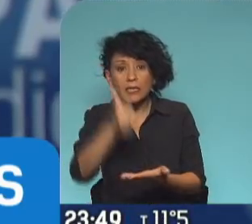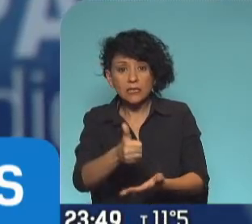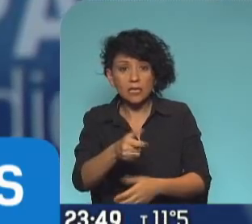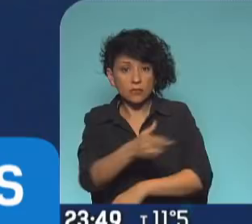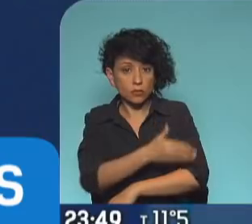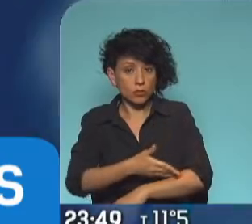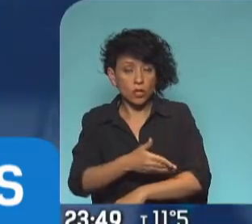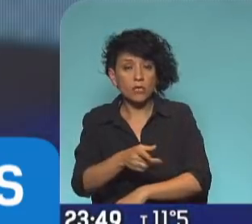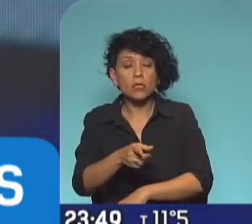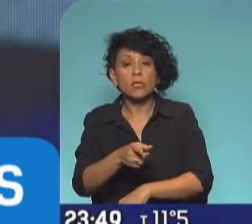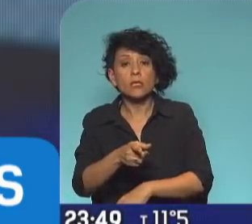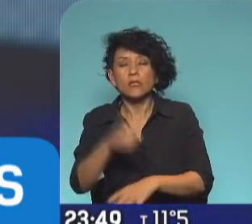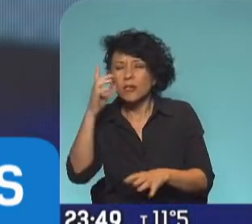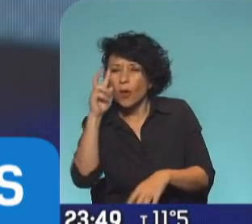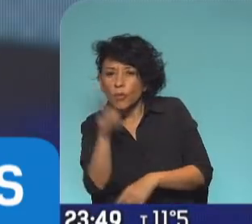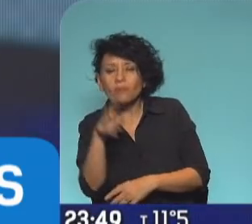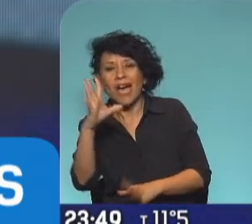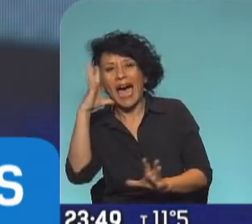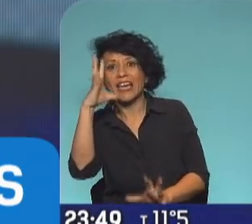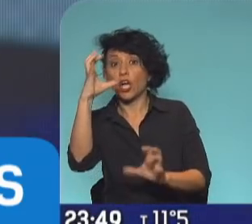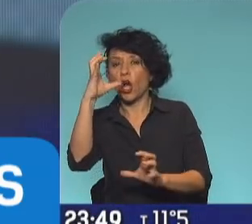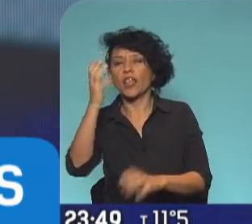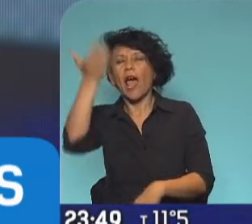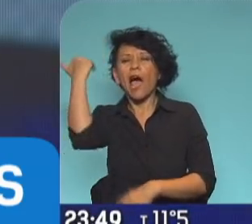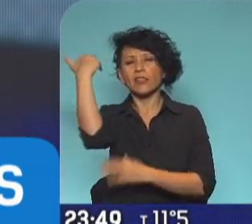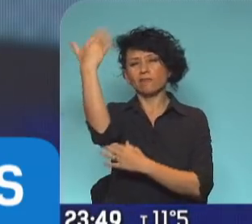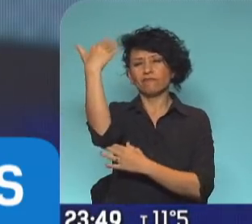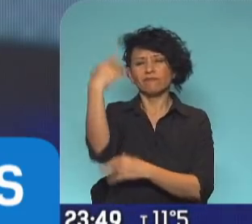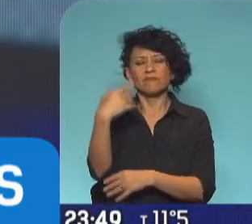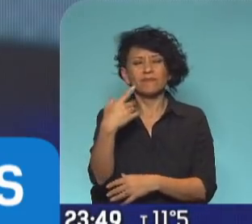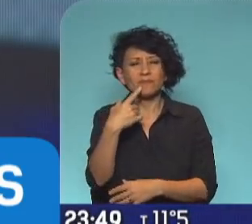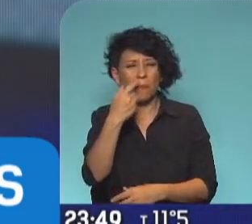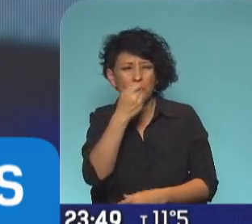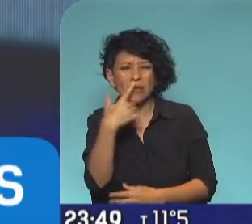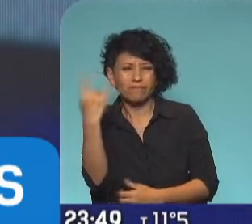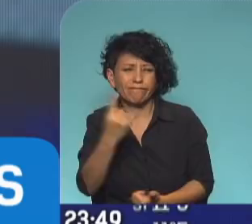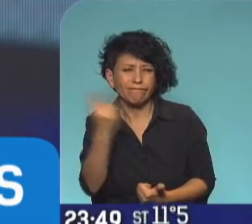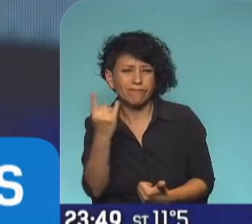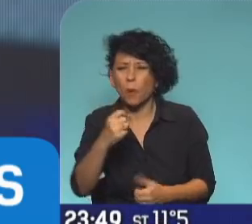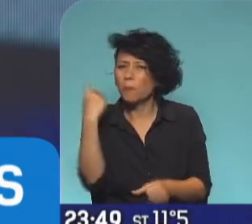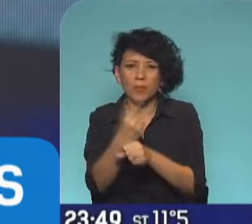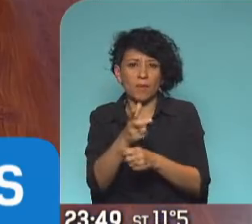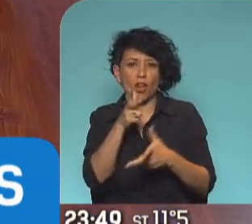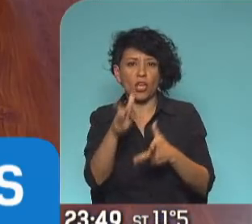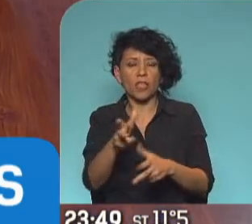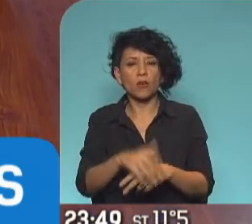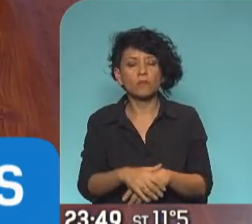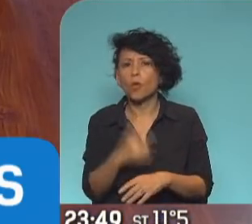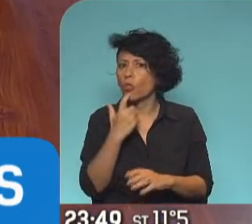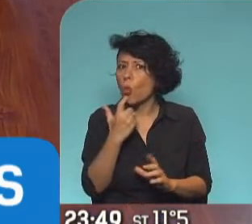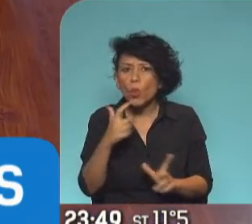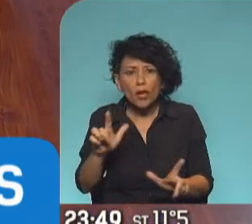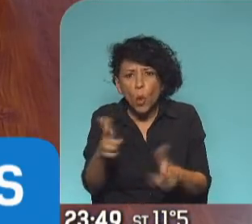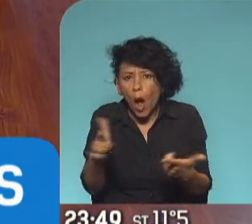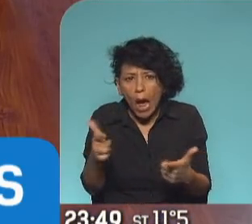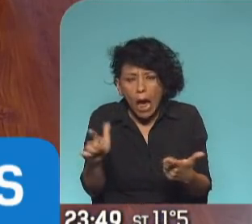recordar lo que él refirió a las mentiras de Macri, ¿no? Que fue lo primero que habló. Alejandro. No hay duda de que